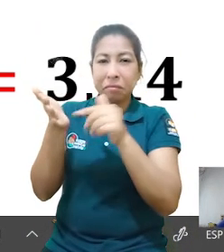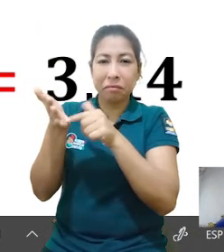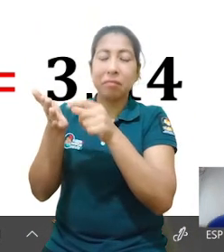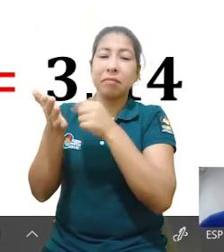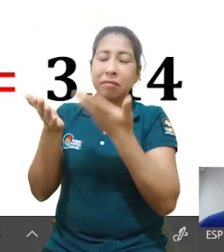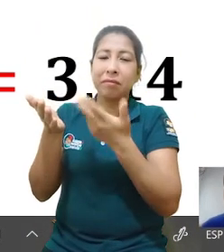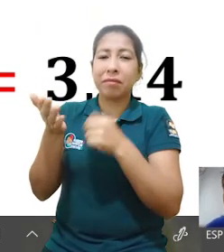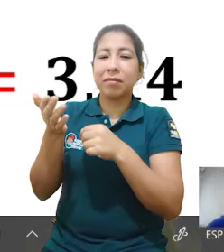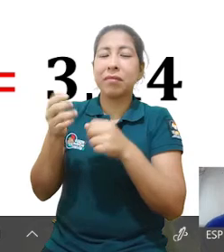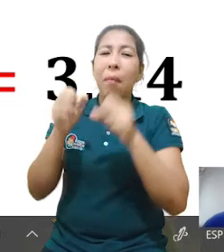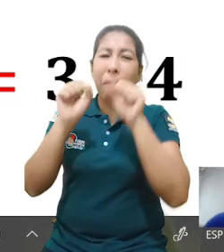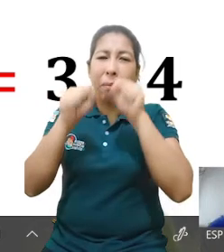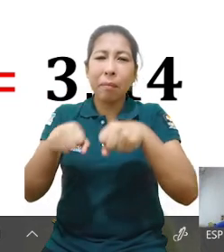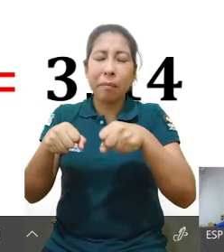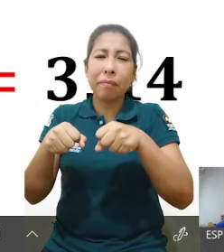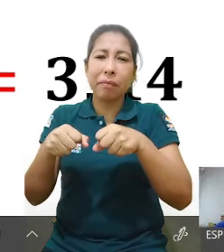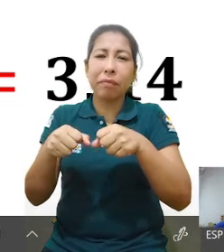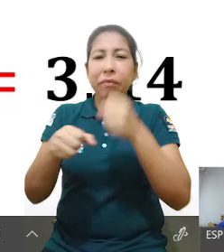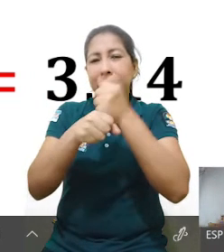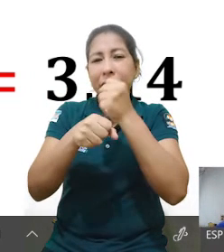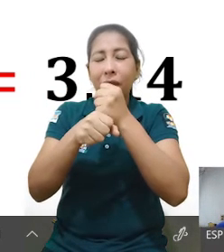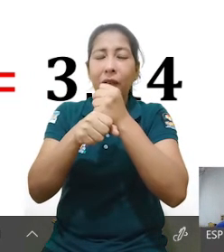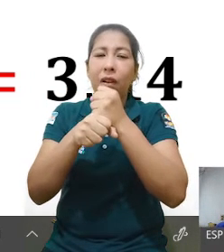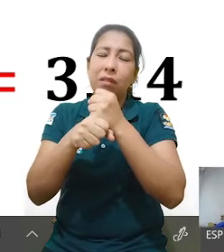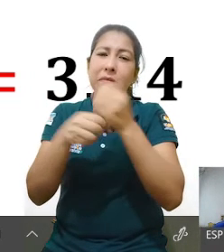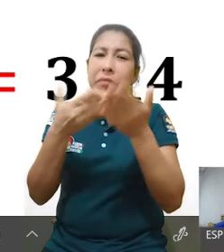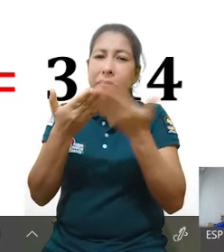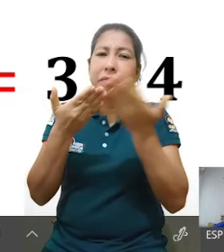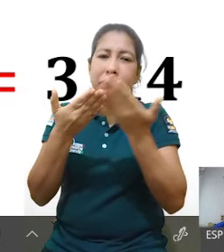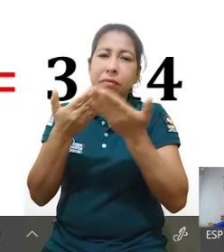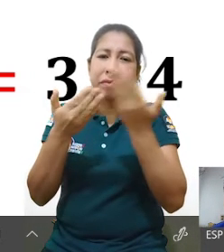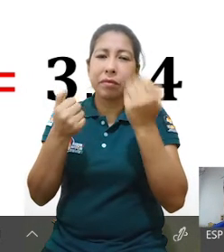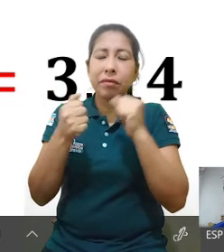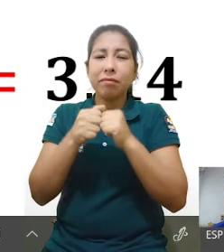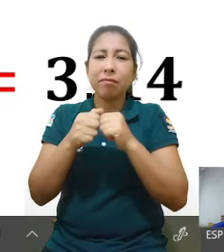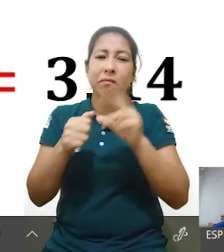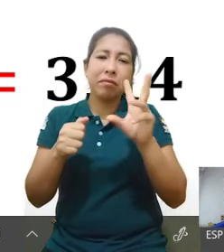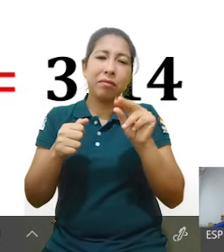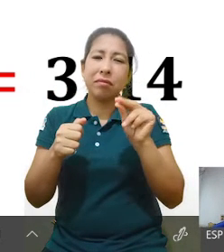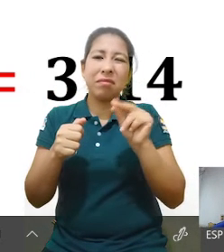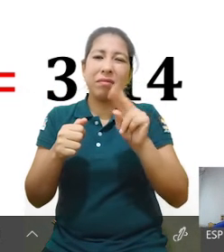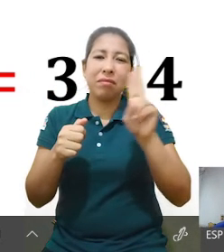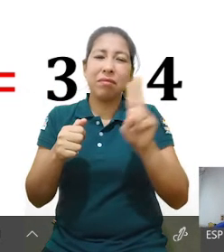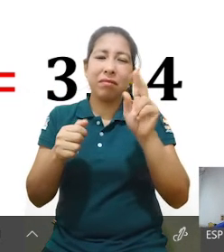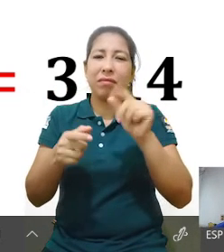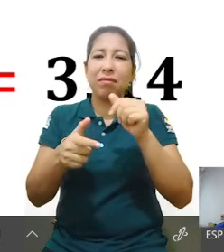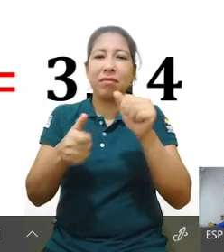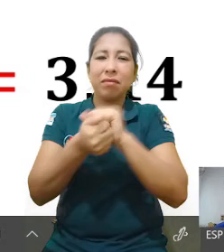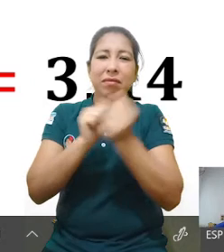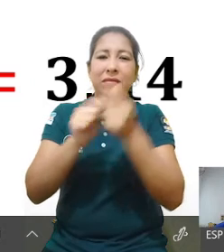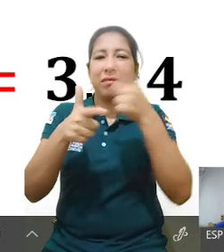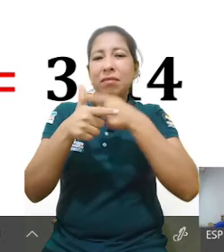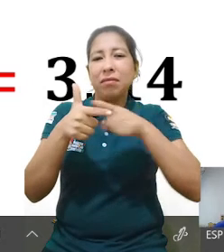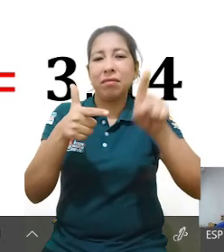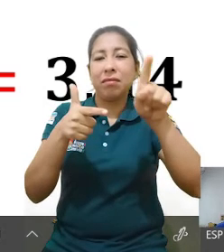base. Esto nos permite calcular directamente sin utilizar el cambio de base. Presionamos, por ejemplo, para el primer ejercicio,